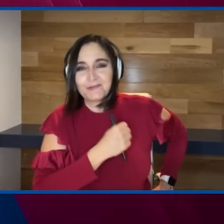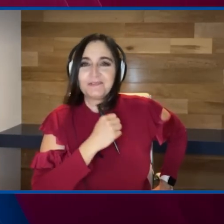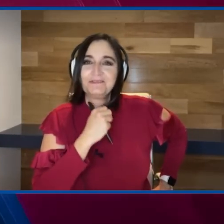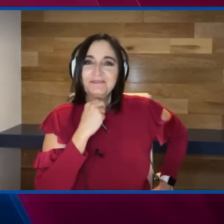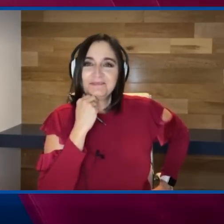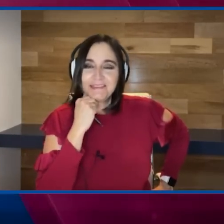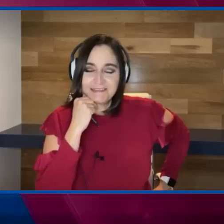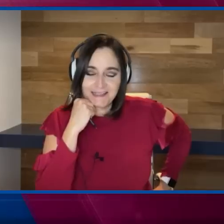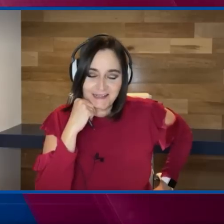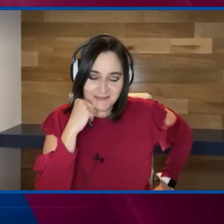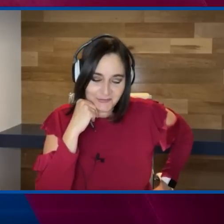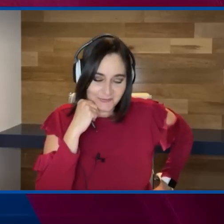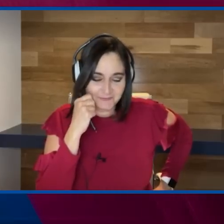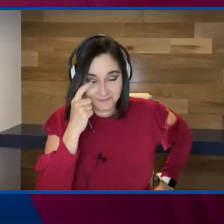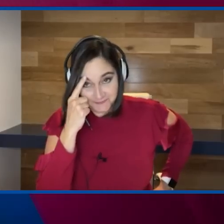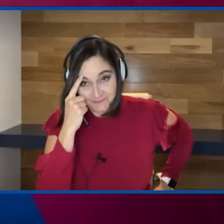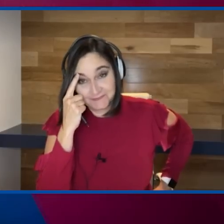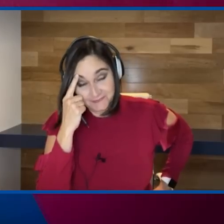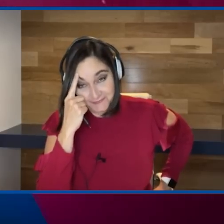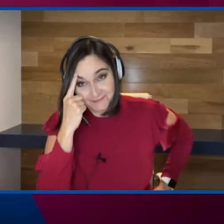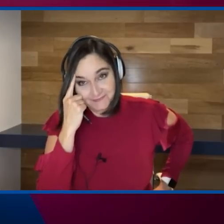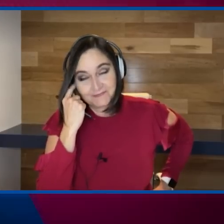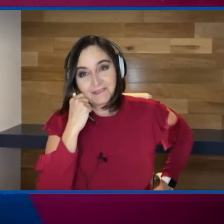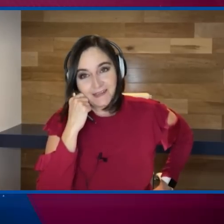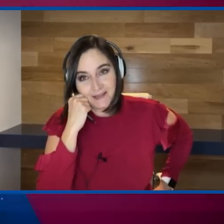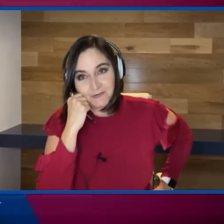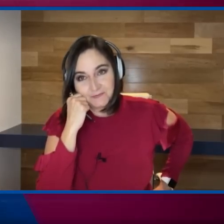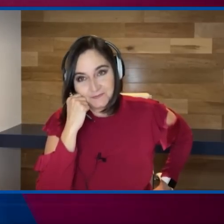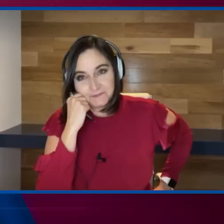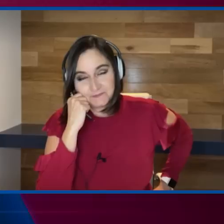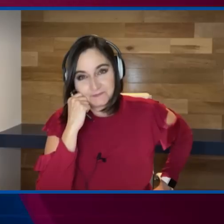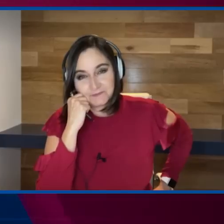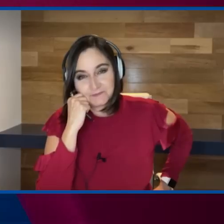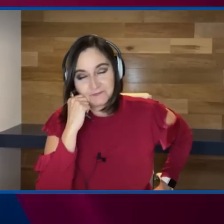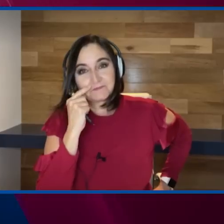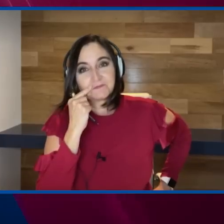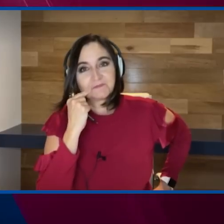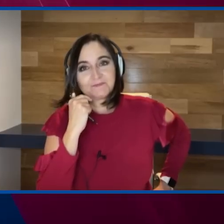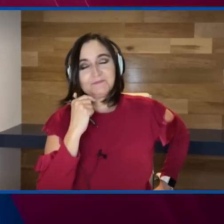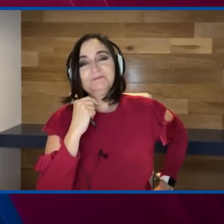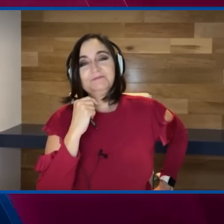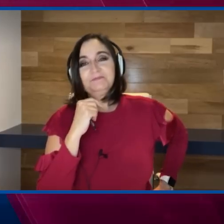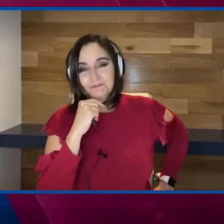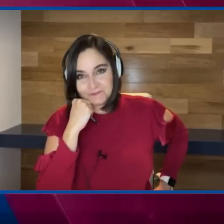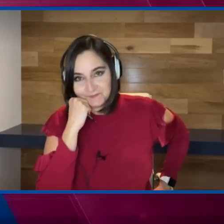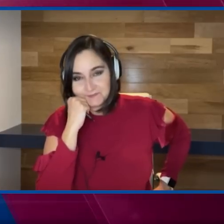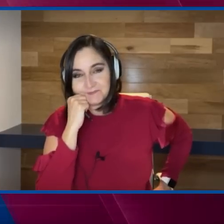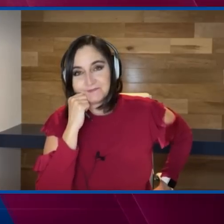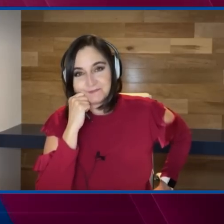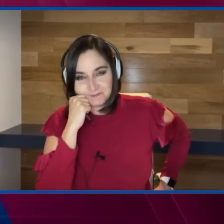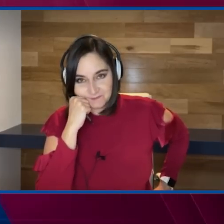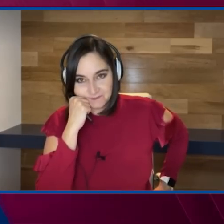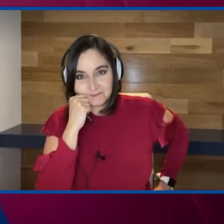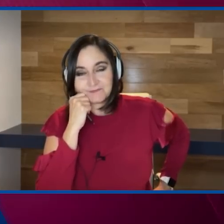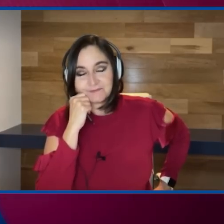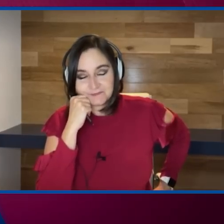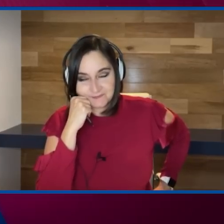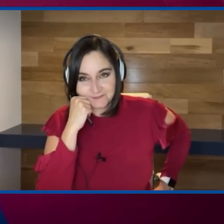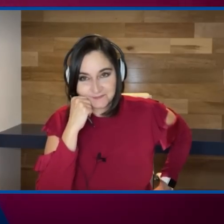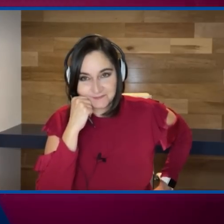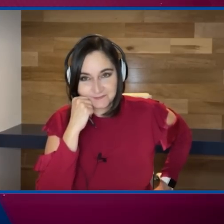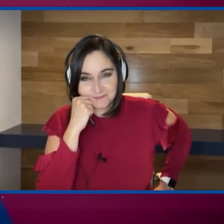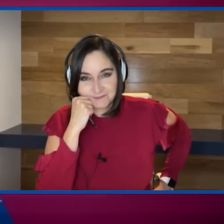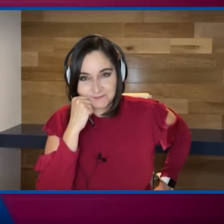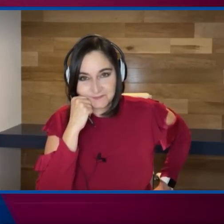estadística adecuada de lo que es su proceso de contagios. Lo platicaba hoy en la